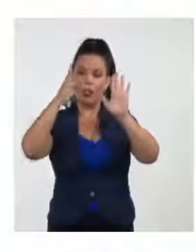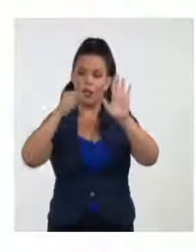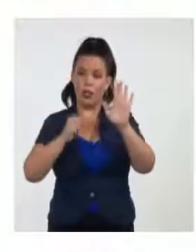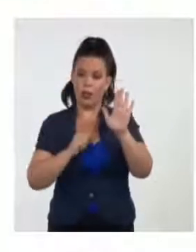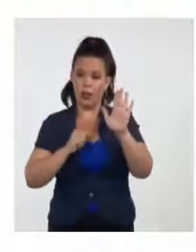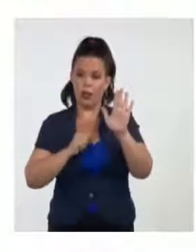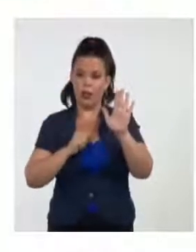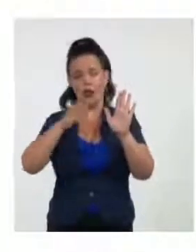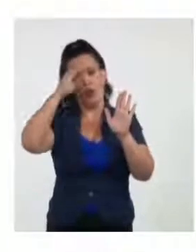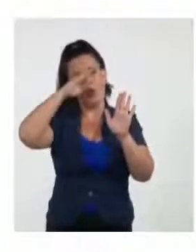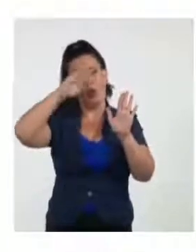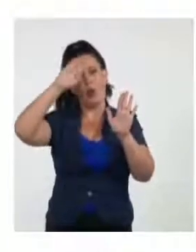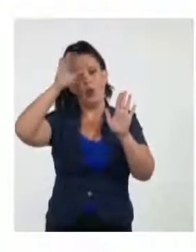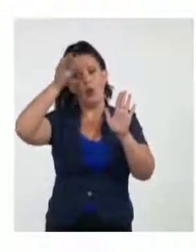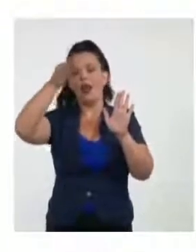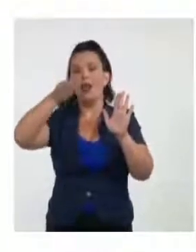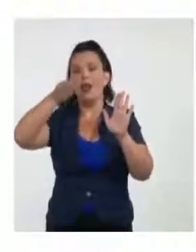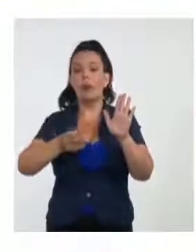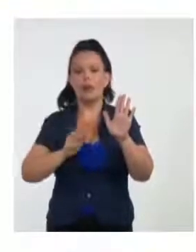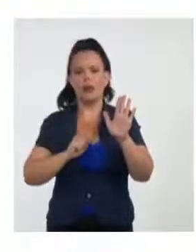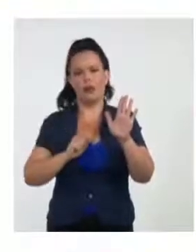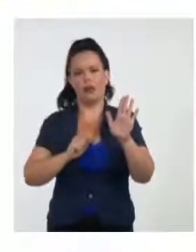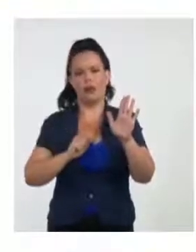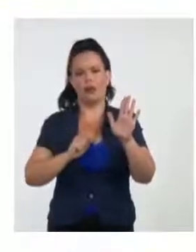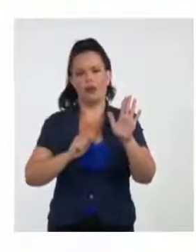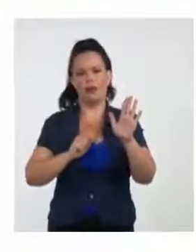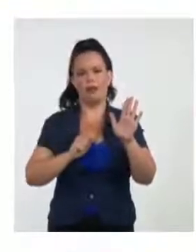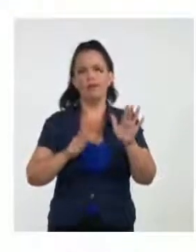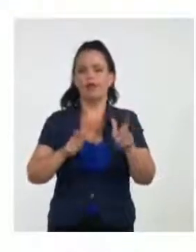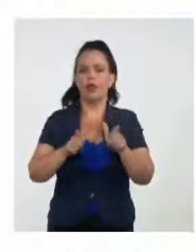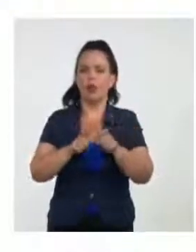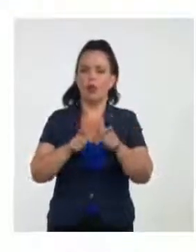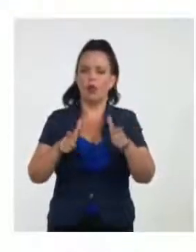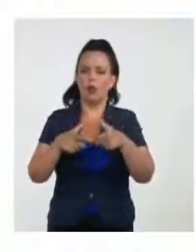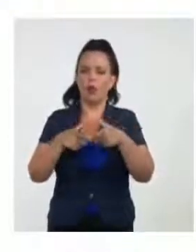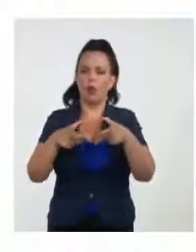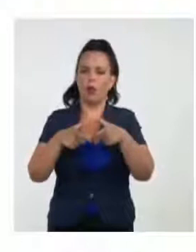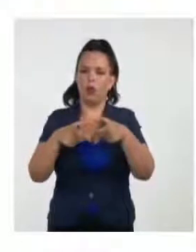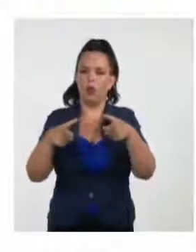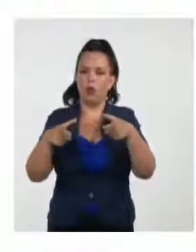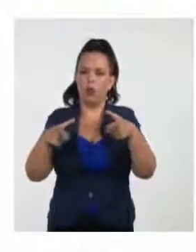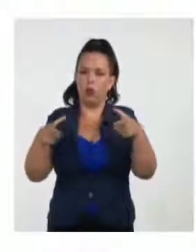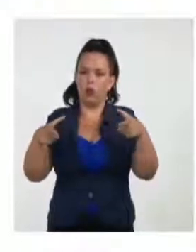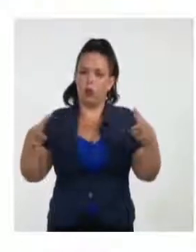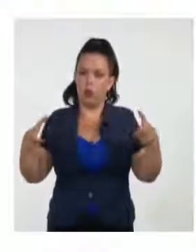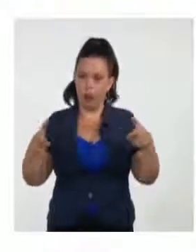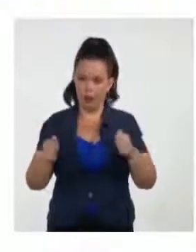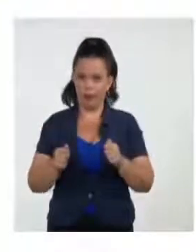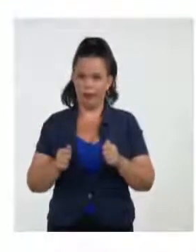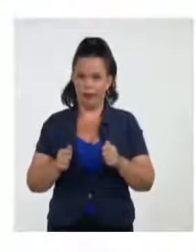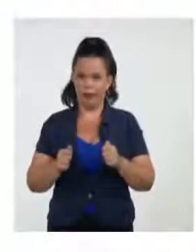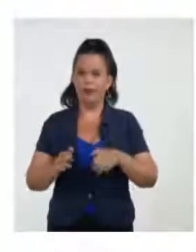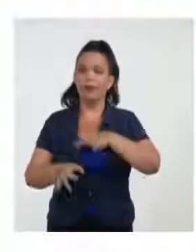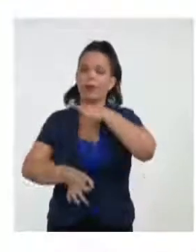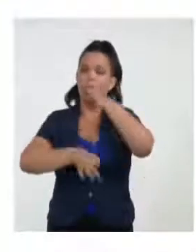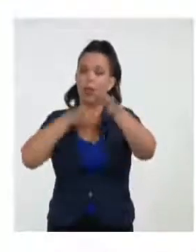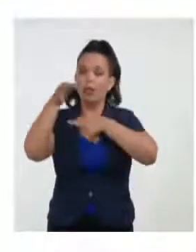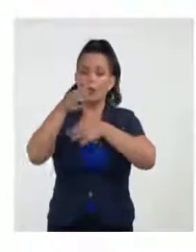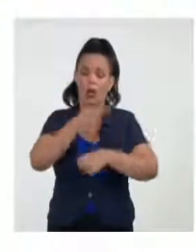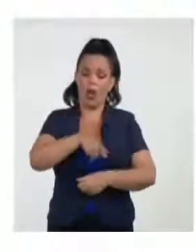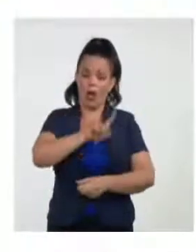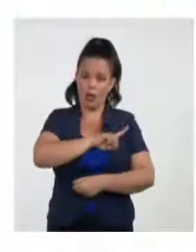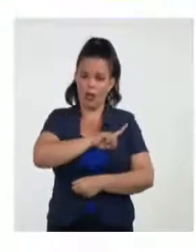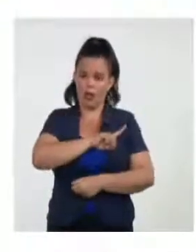pues realmente se vaya incrementando diariamente. Y podemos decir que hasta el día de ayer, una tasa de